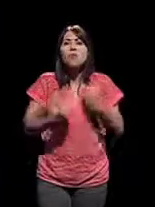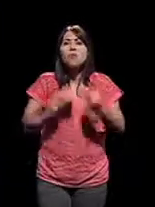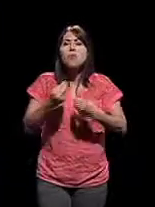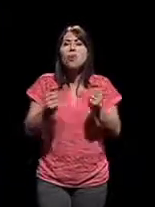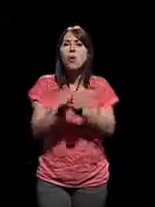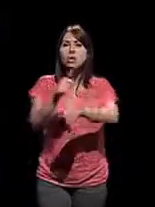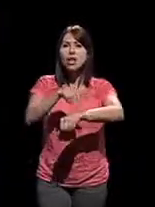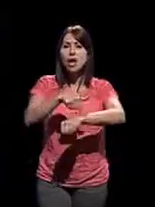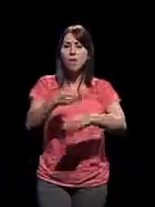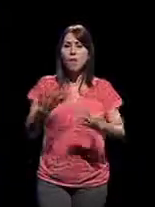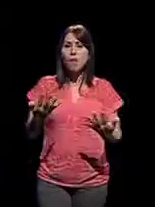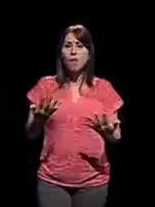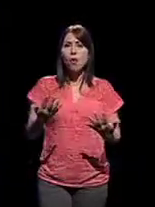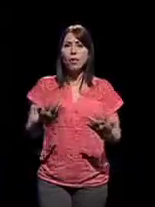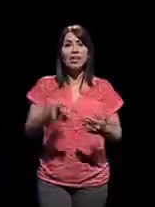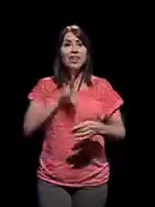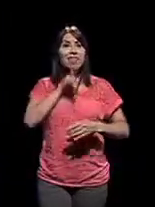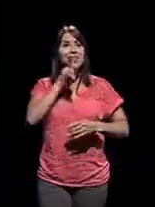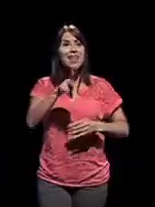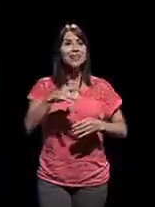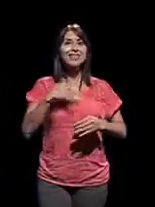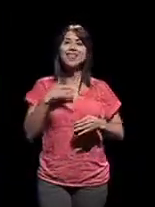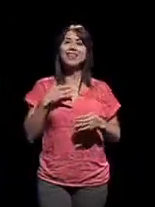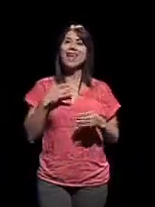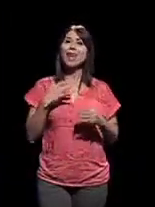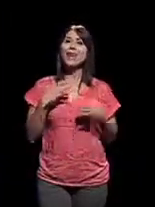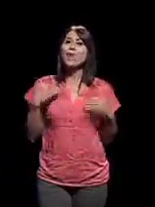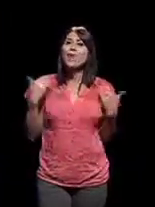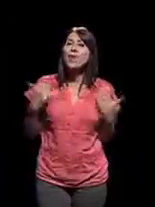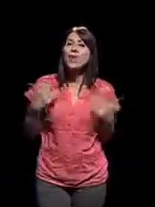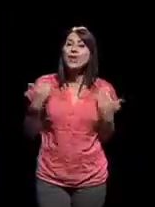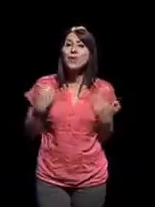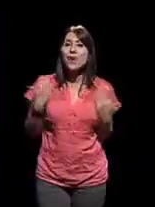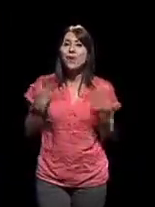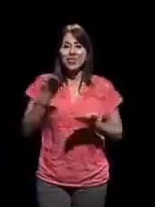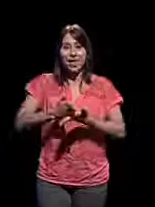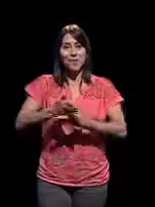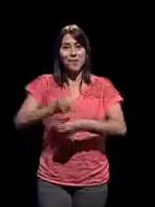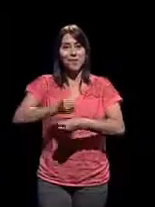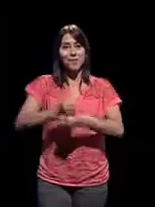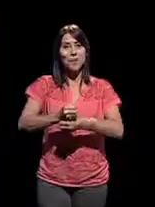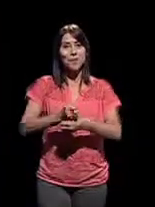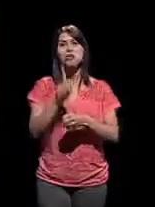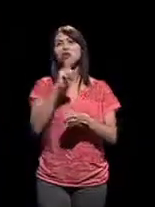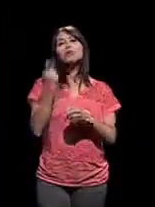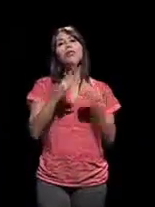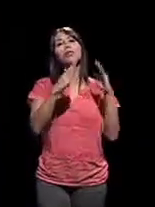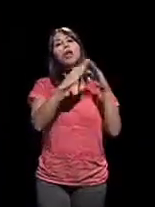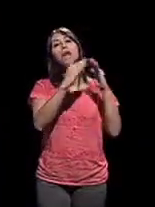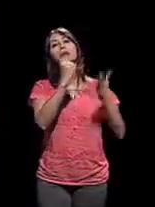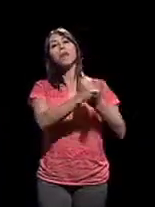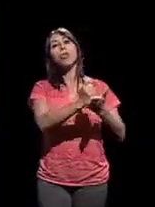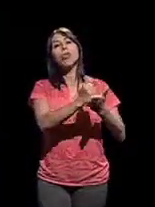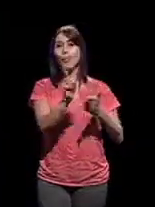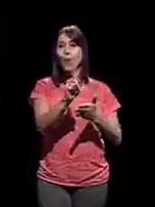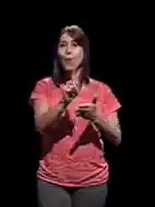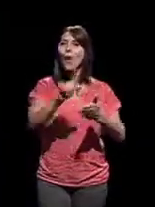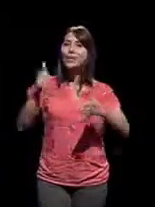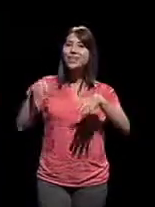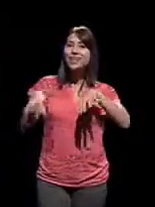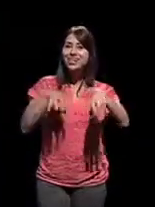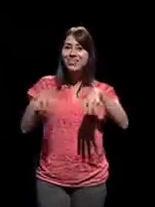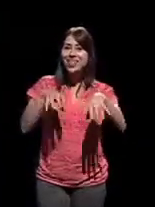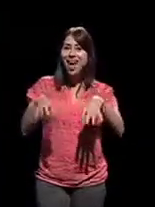pensione, ¿verdad? Que sea de verdad un júbilo, ¿verdad? La jubilación y no pensionarme y quedarme en la casa sin otras actividades en las cuales